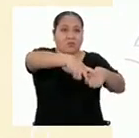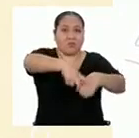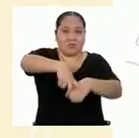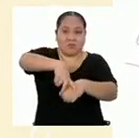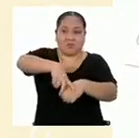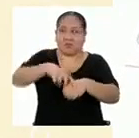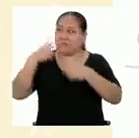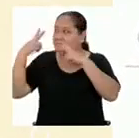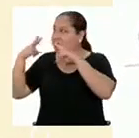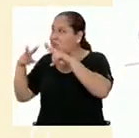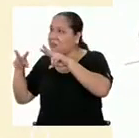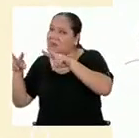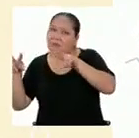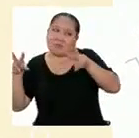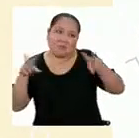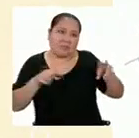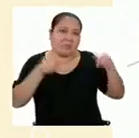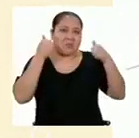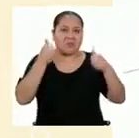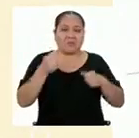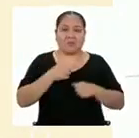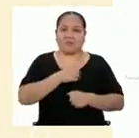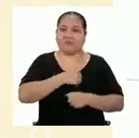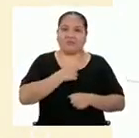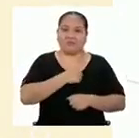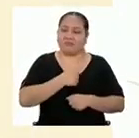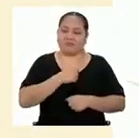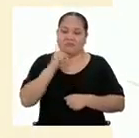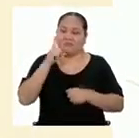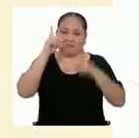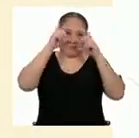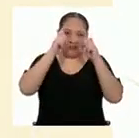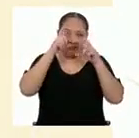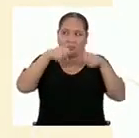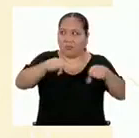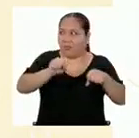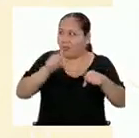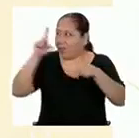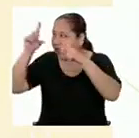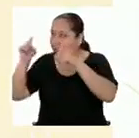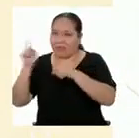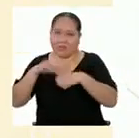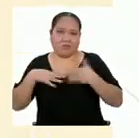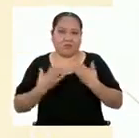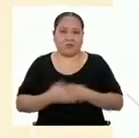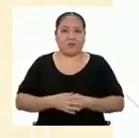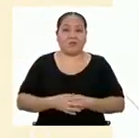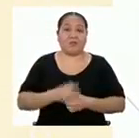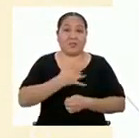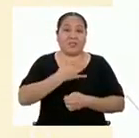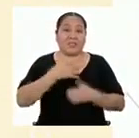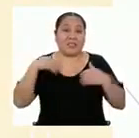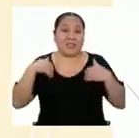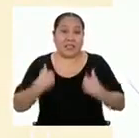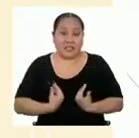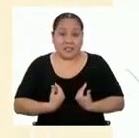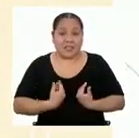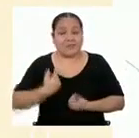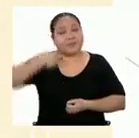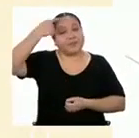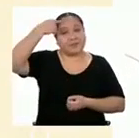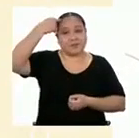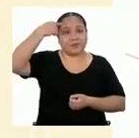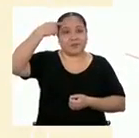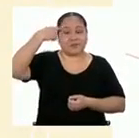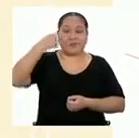fue espectacular. Lástima que no pude tomar fotos por obvias razones. Me sentí cansado, así que